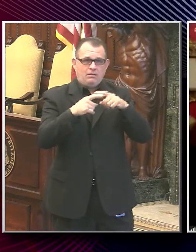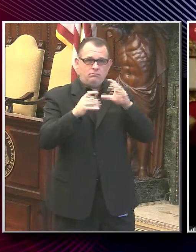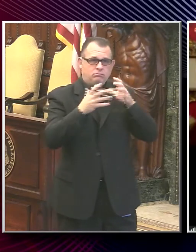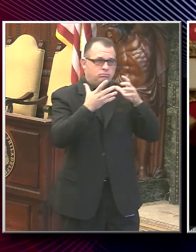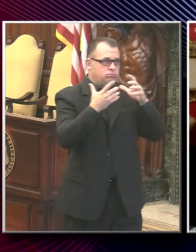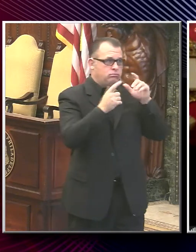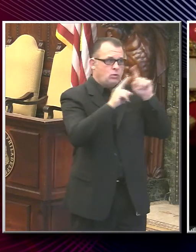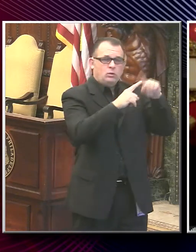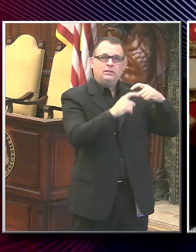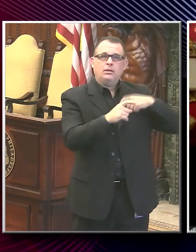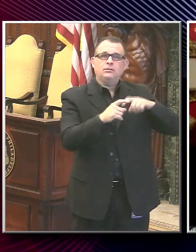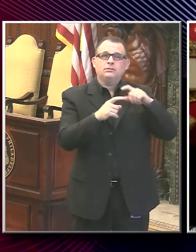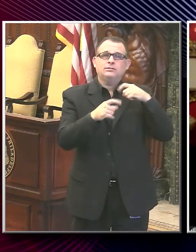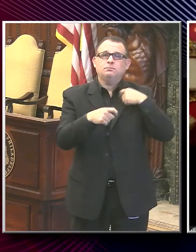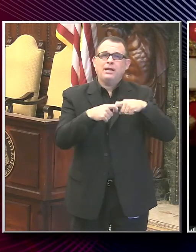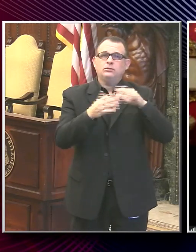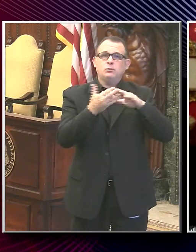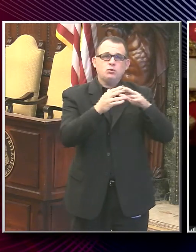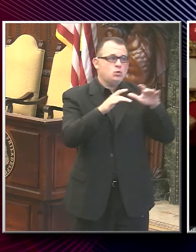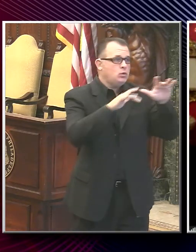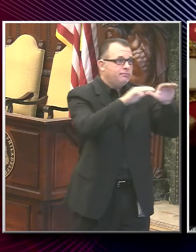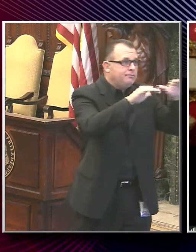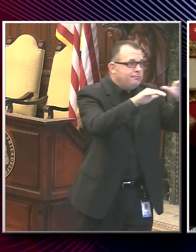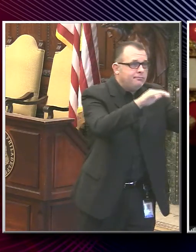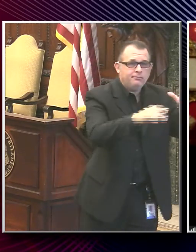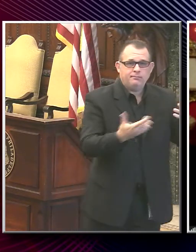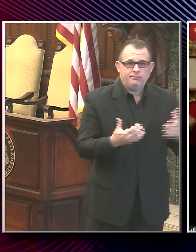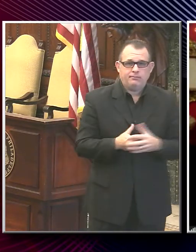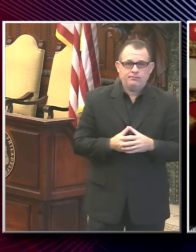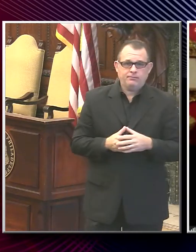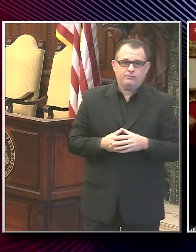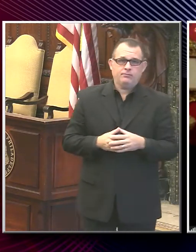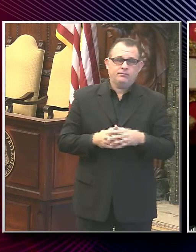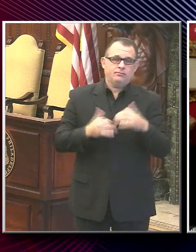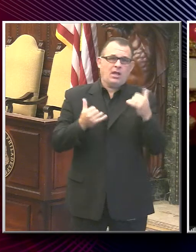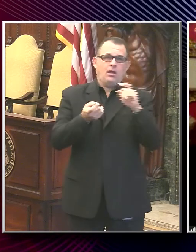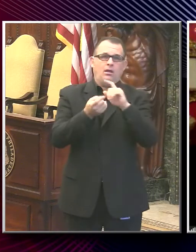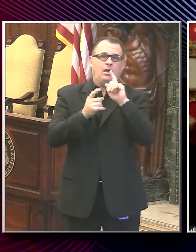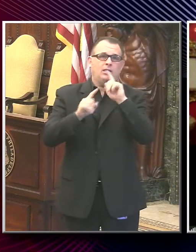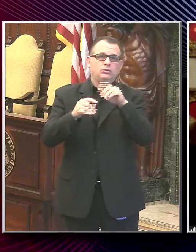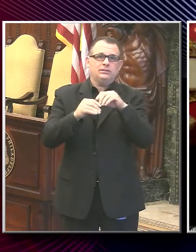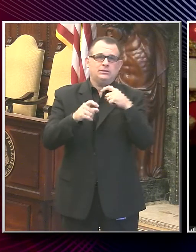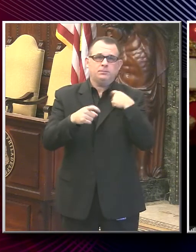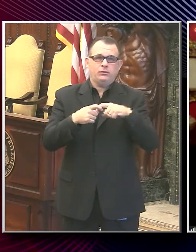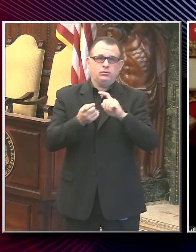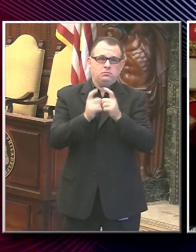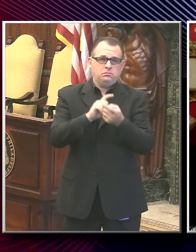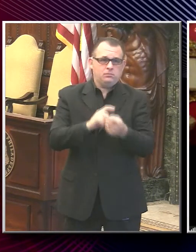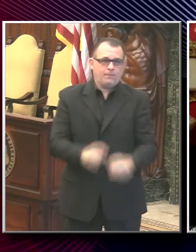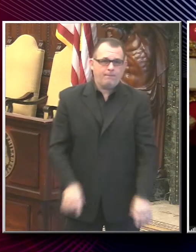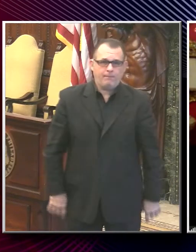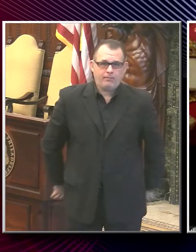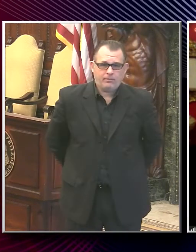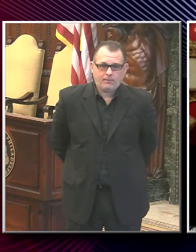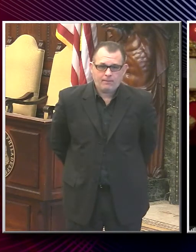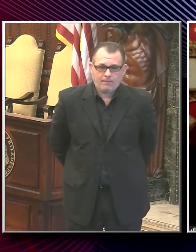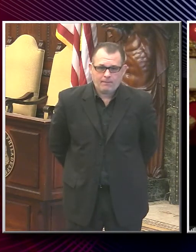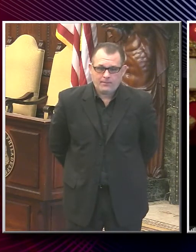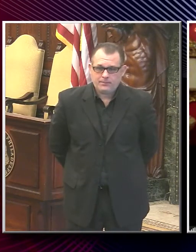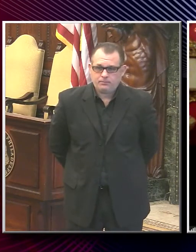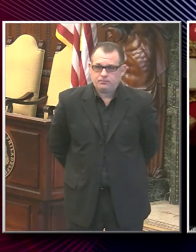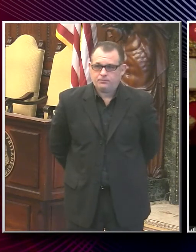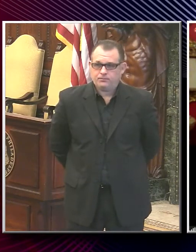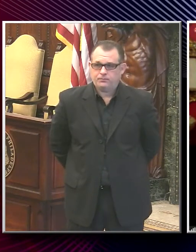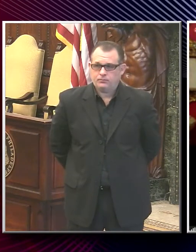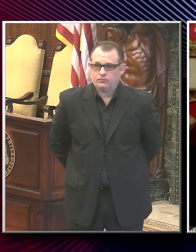Estamos tratando de incrementar el acceso, sobre todo a las pruebas, porque pensamos que la comunidad hispana no ha tenido suficiente participación en